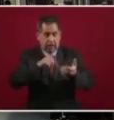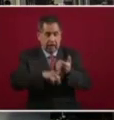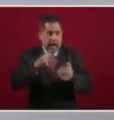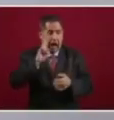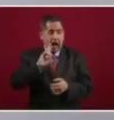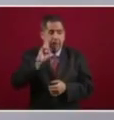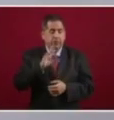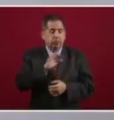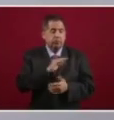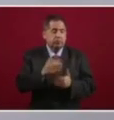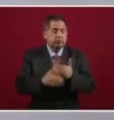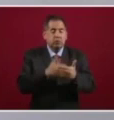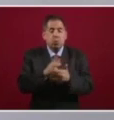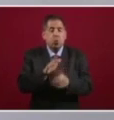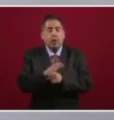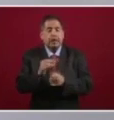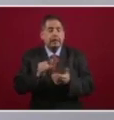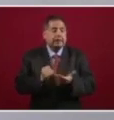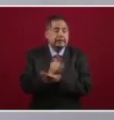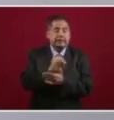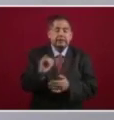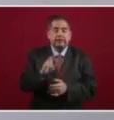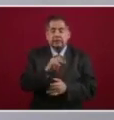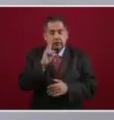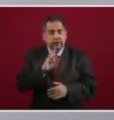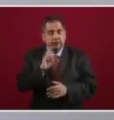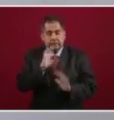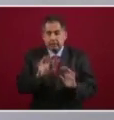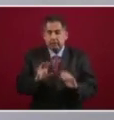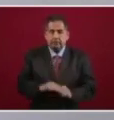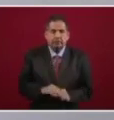para ver qué deciden